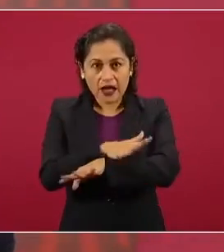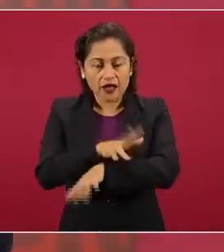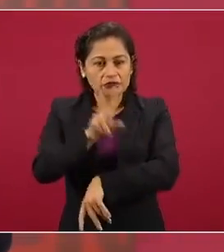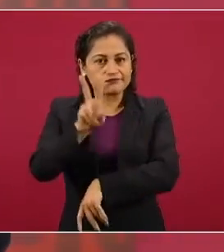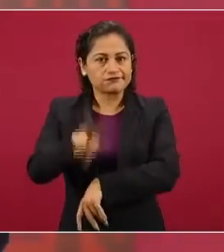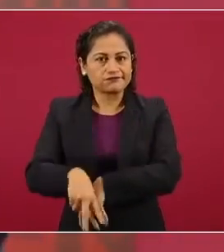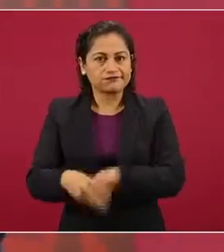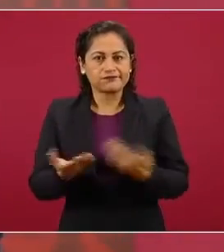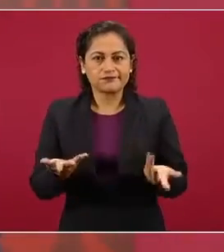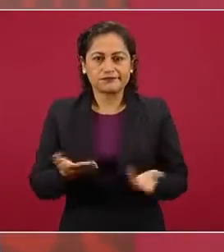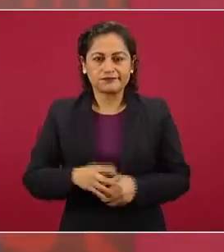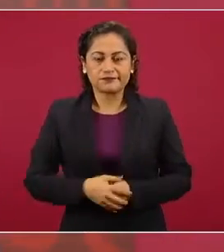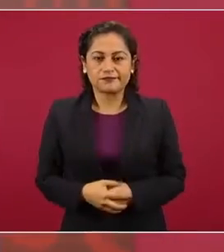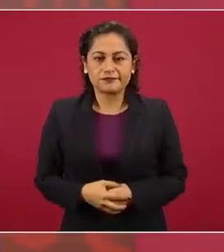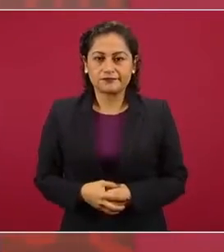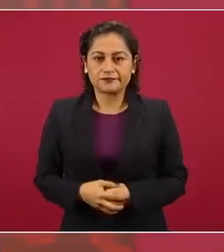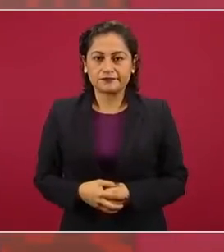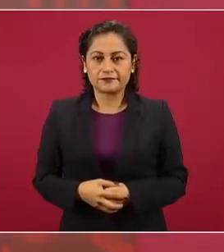Por eso